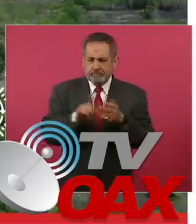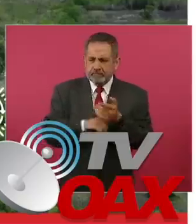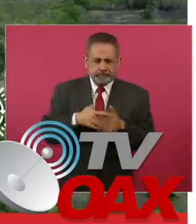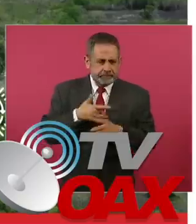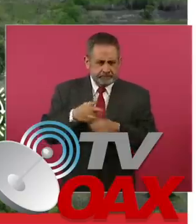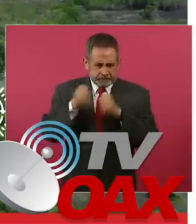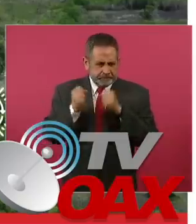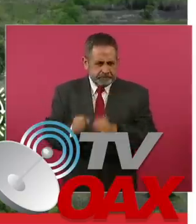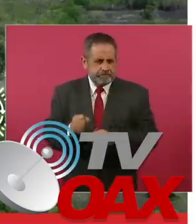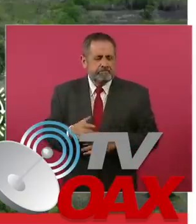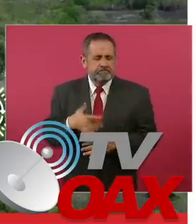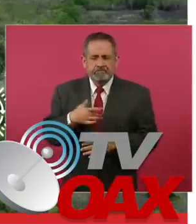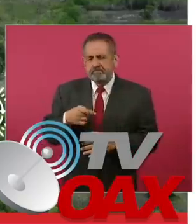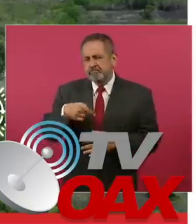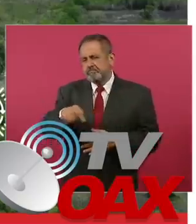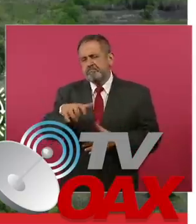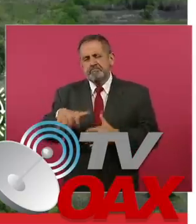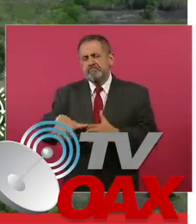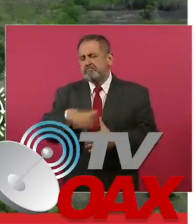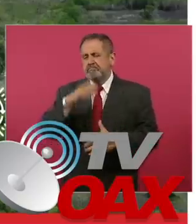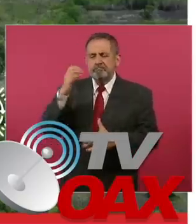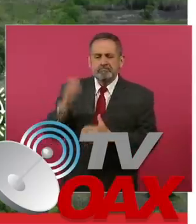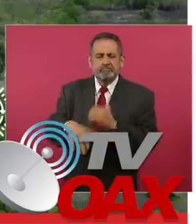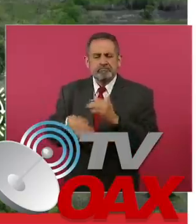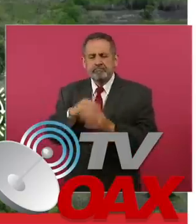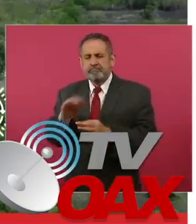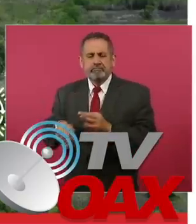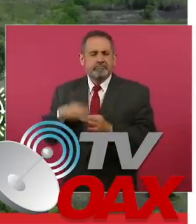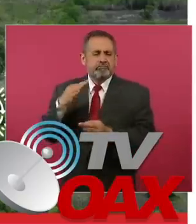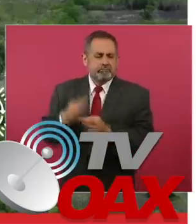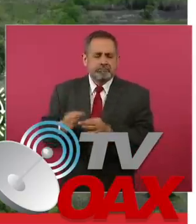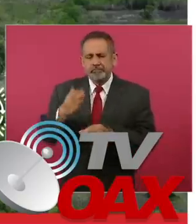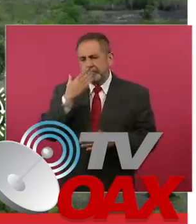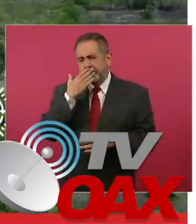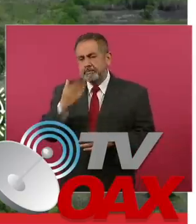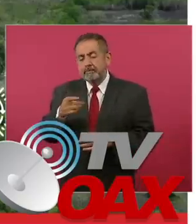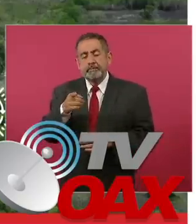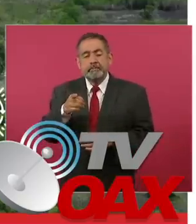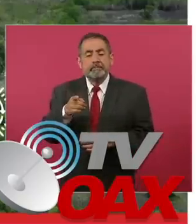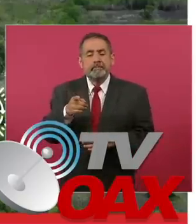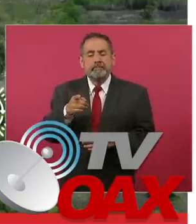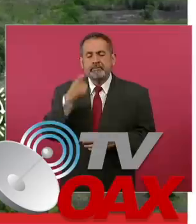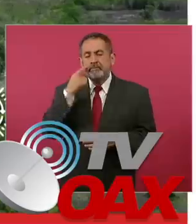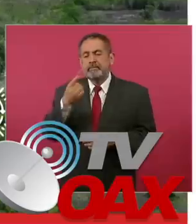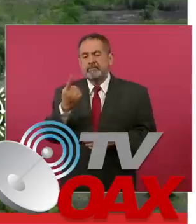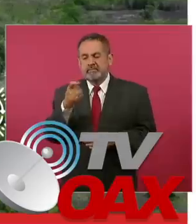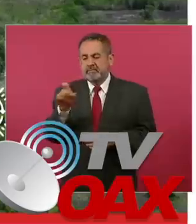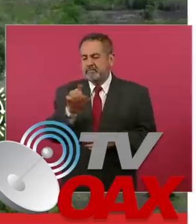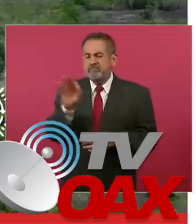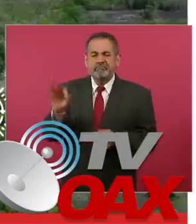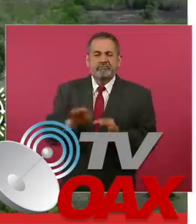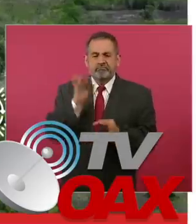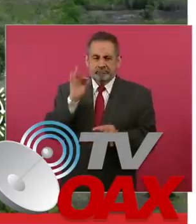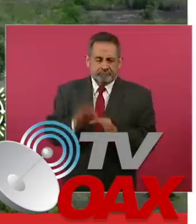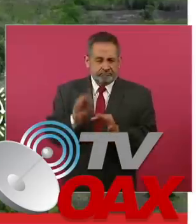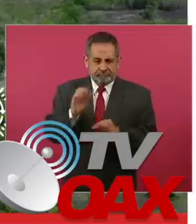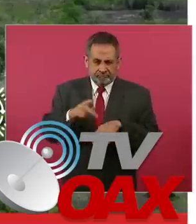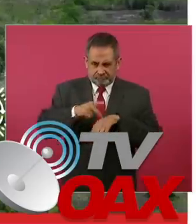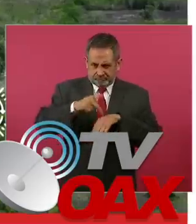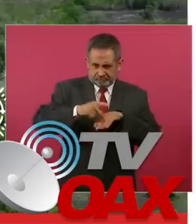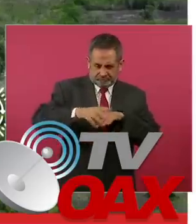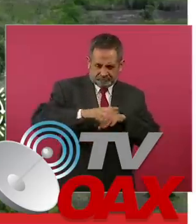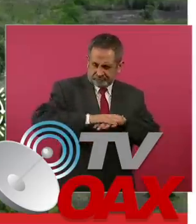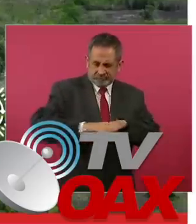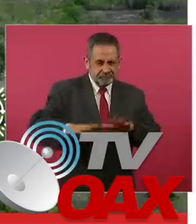certeza y esta terminación y esta conclusión y esta celebración de la conclusión de 100% del subalastro. Enseguida